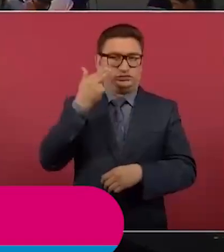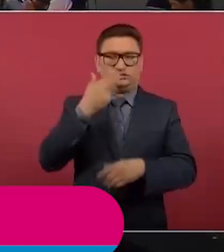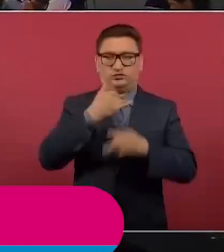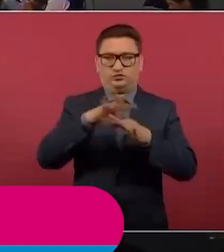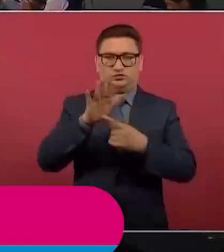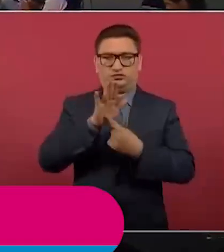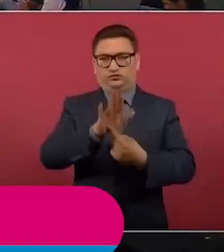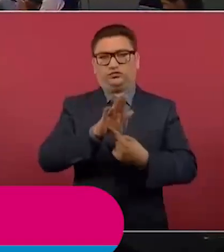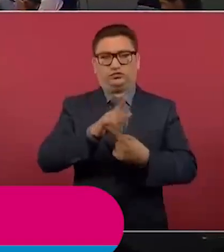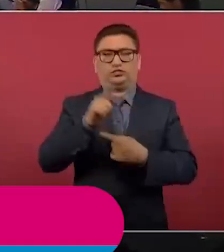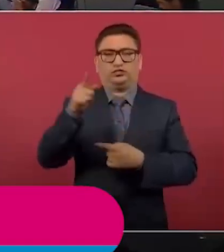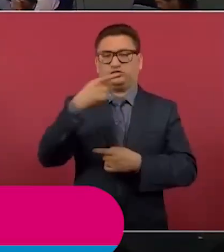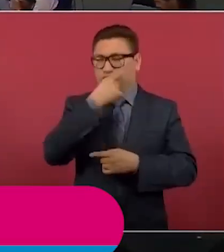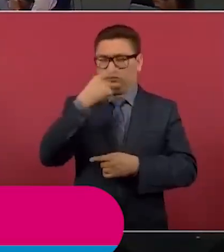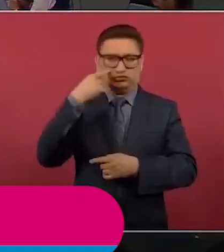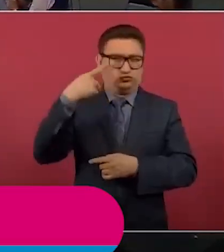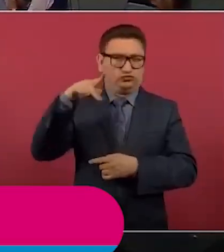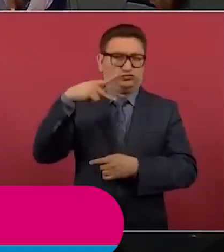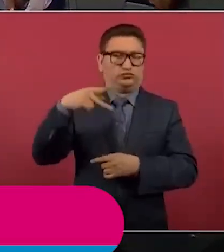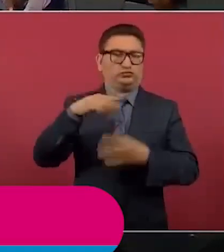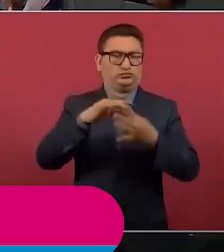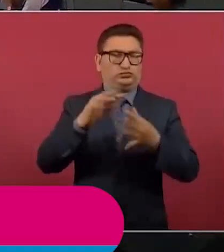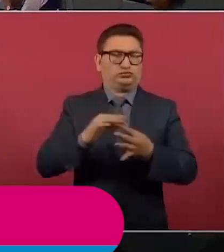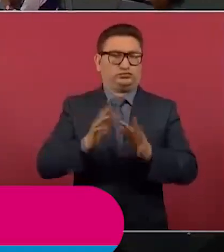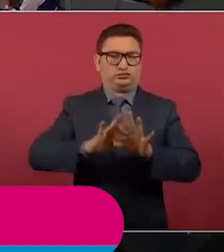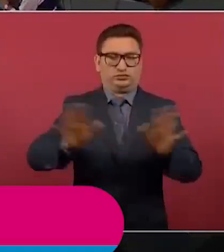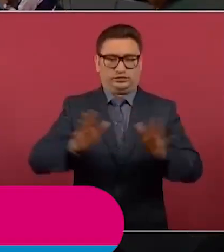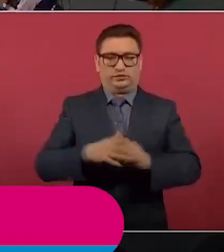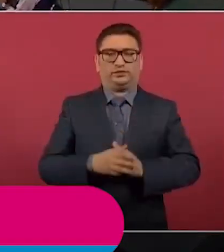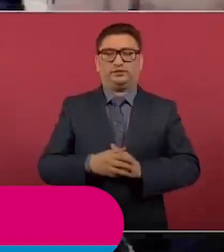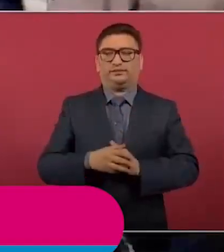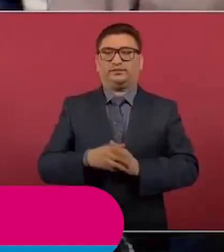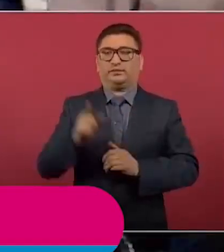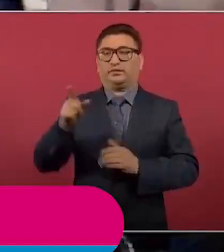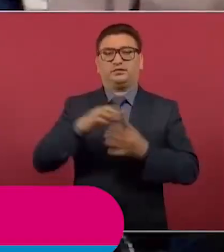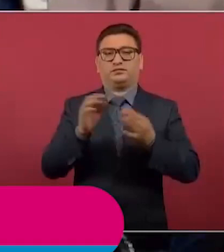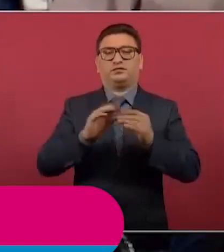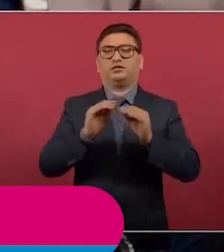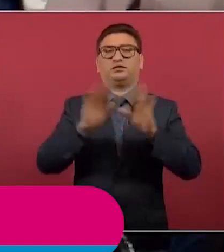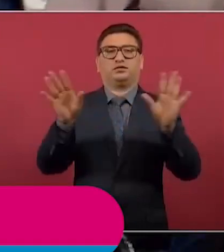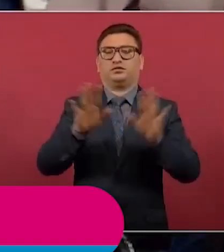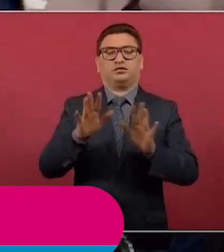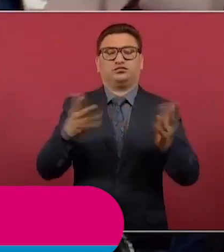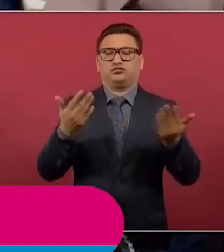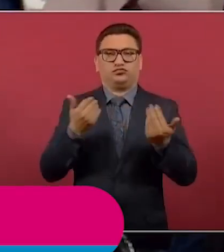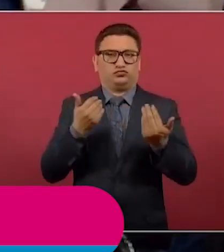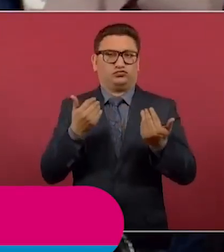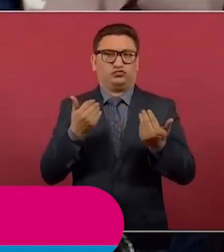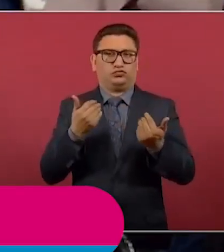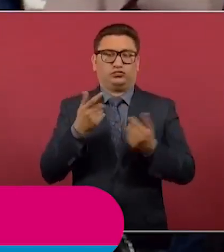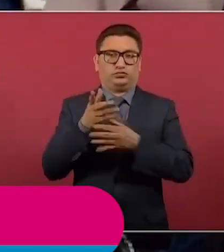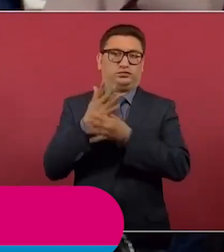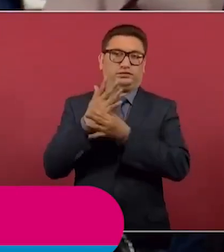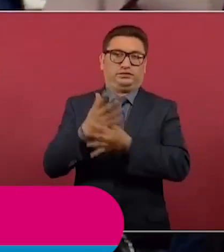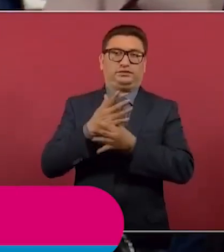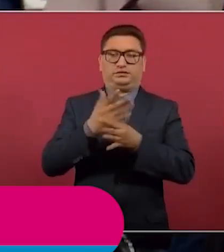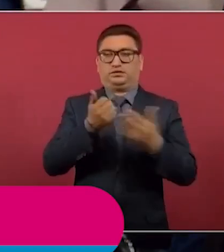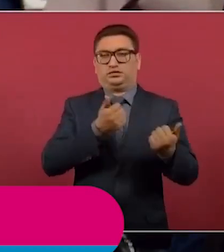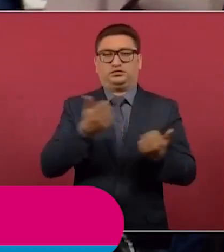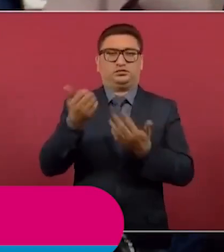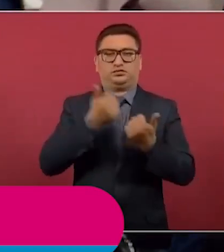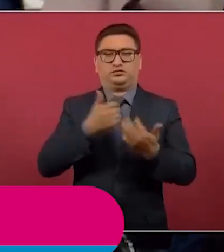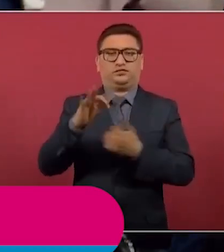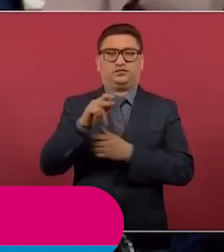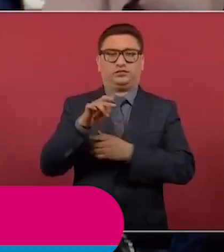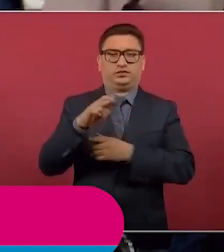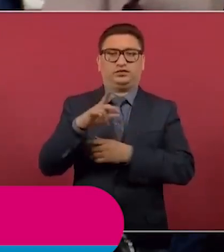conocer su posicionamiento al respecto y pues fueron claros al señalar que no existe el llamado tráfico ilegal de